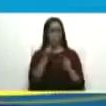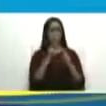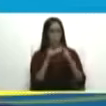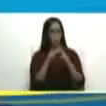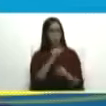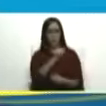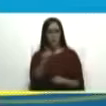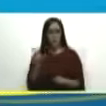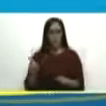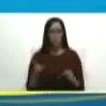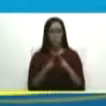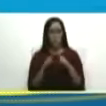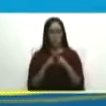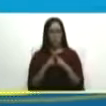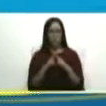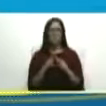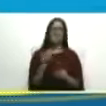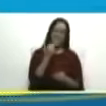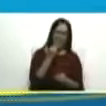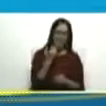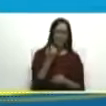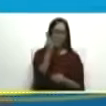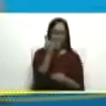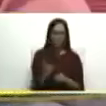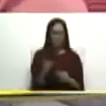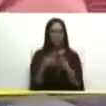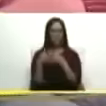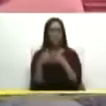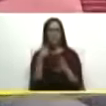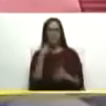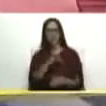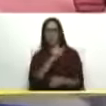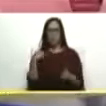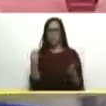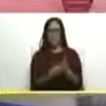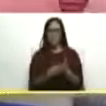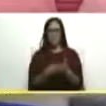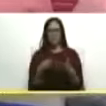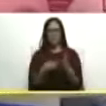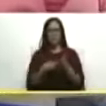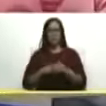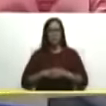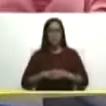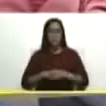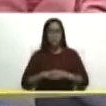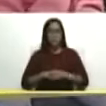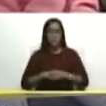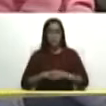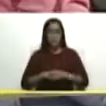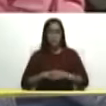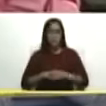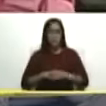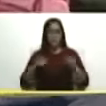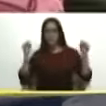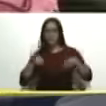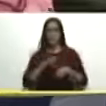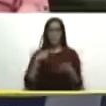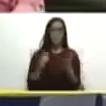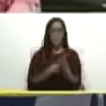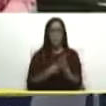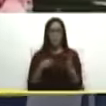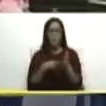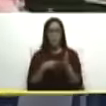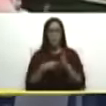algunos, que alguien en Estados Unidos diga, no pago más impuestos. Llamo a que no se pague impuestos.